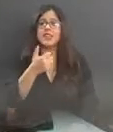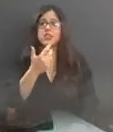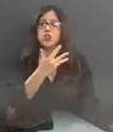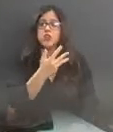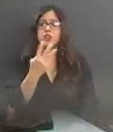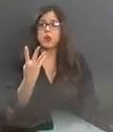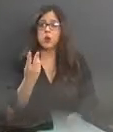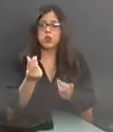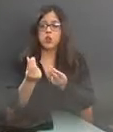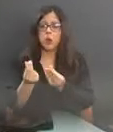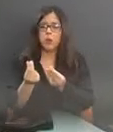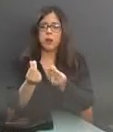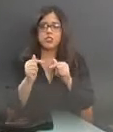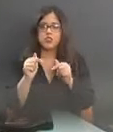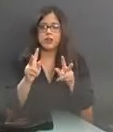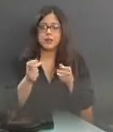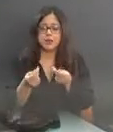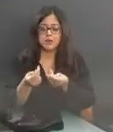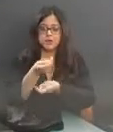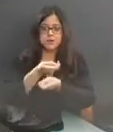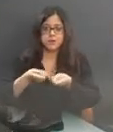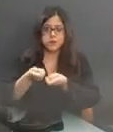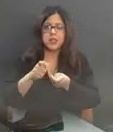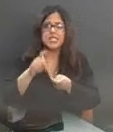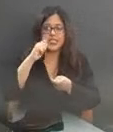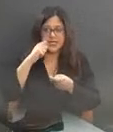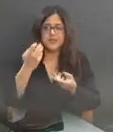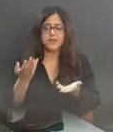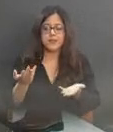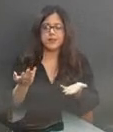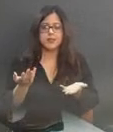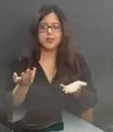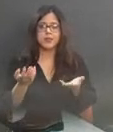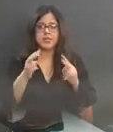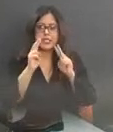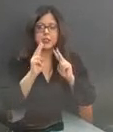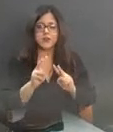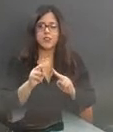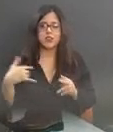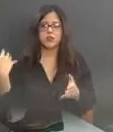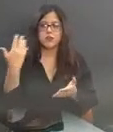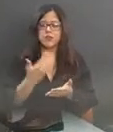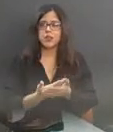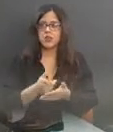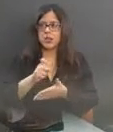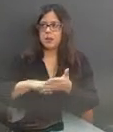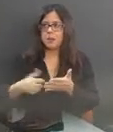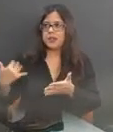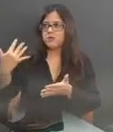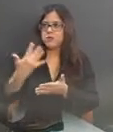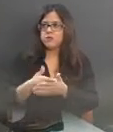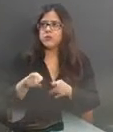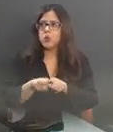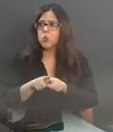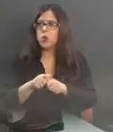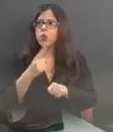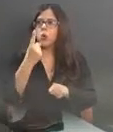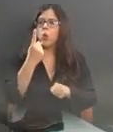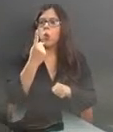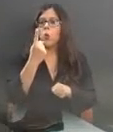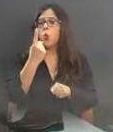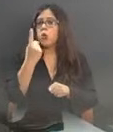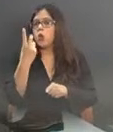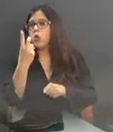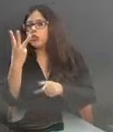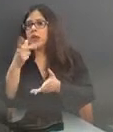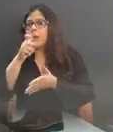794 el tipo de cambio. Ese es el rendimiento que se ha dado en los últimos meses, de un mes, tres meses y año a la fecha, donde